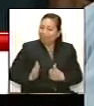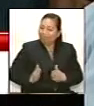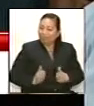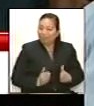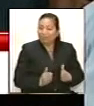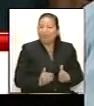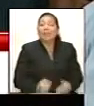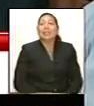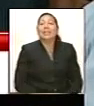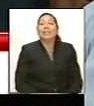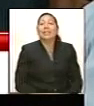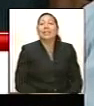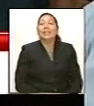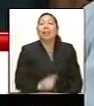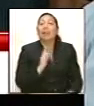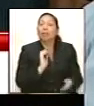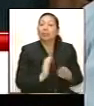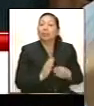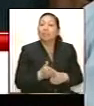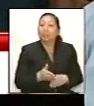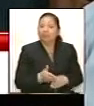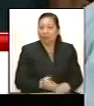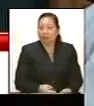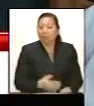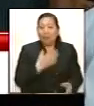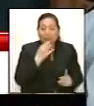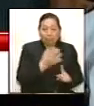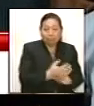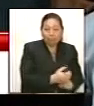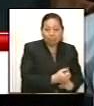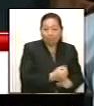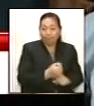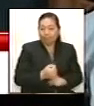seguir. El camino a seguir es a través de secuestros.